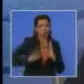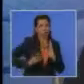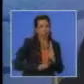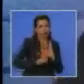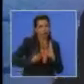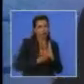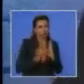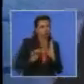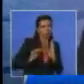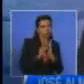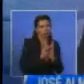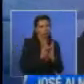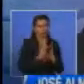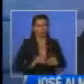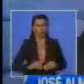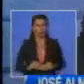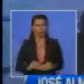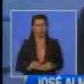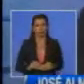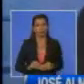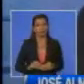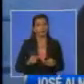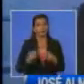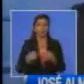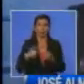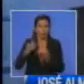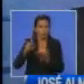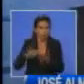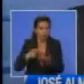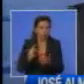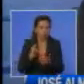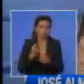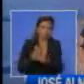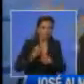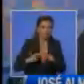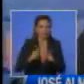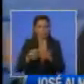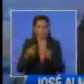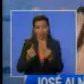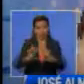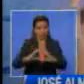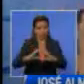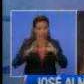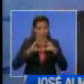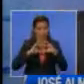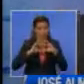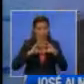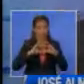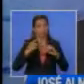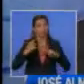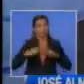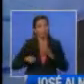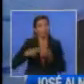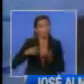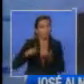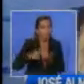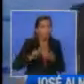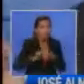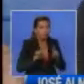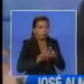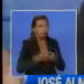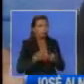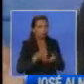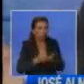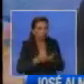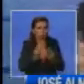Esquema es, tengo yo lo que son todos mis ingresos y a esto voy a restar todas mis deducciones. Y